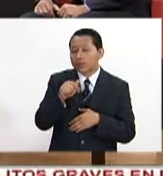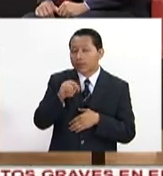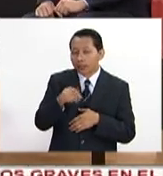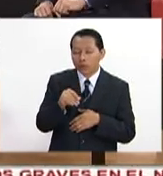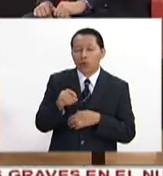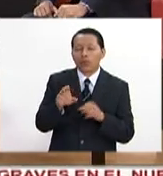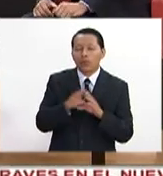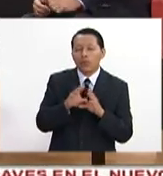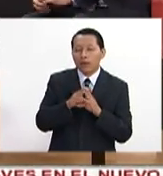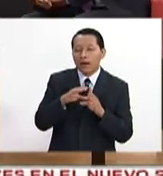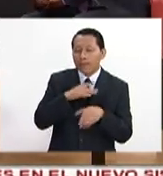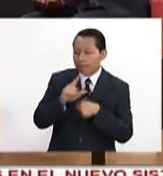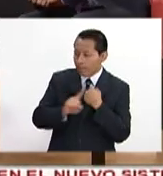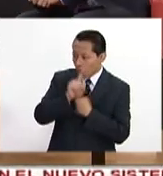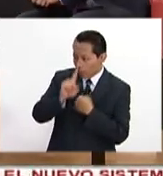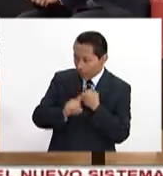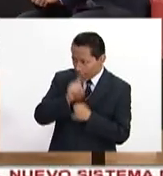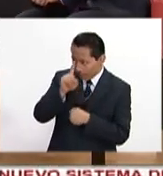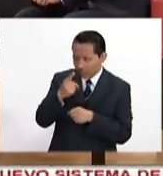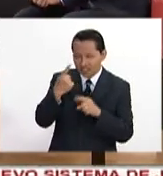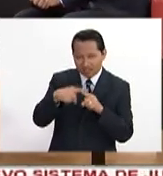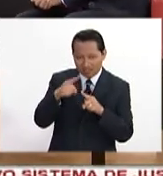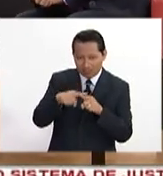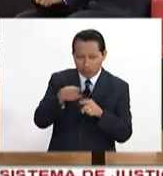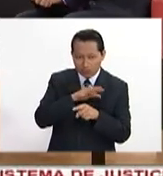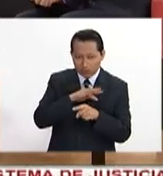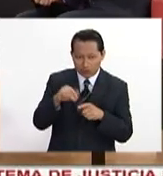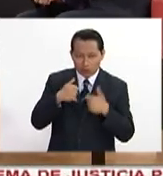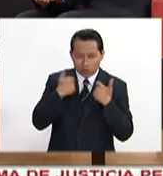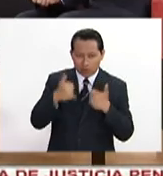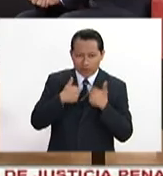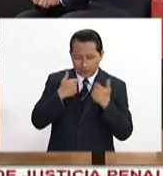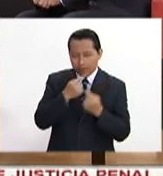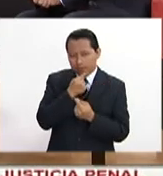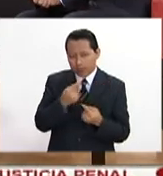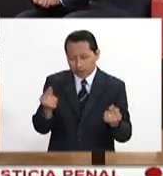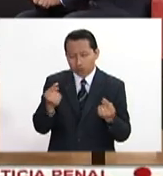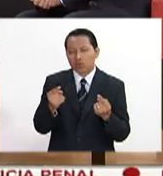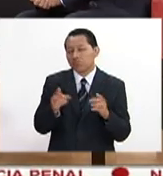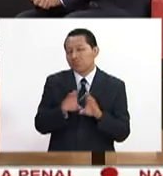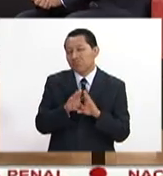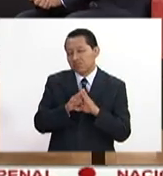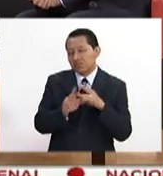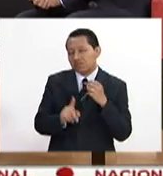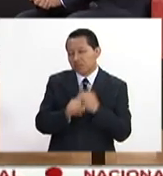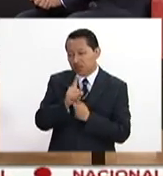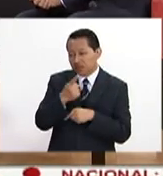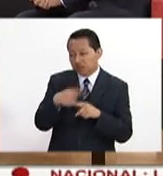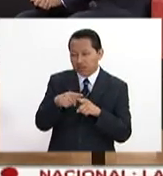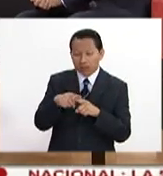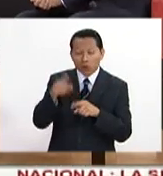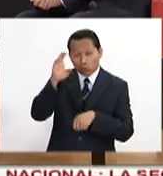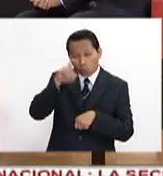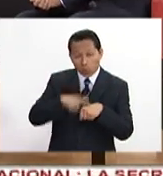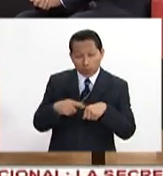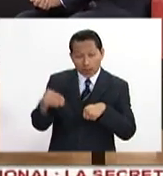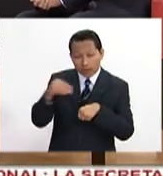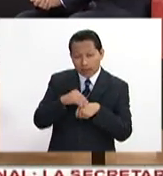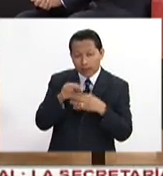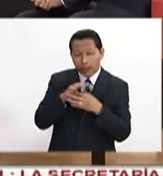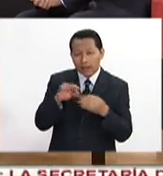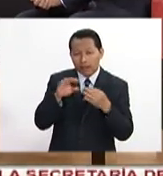de obviamente los problemas cotidianos que pueden enfrentar los jóvenes y los niños, la parte cultural que tú